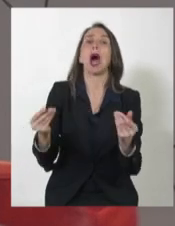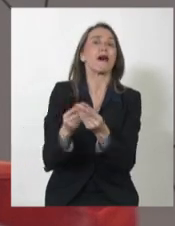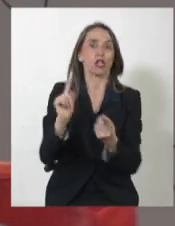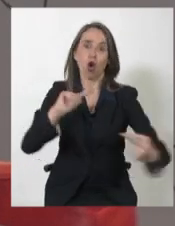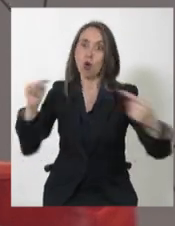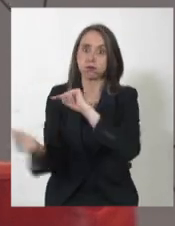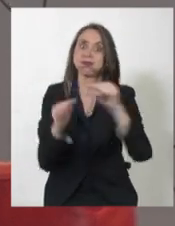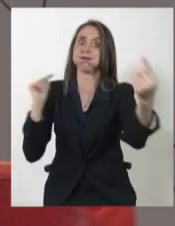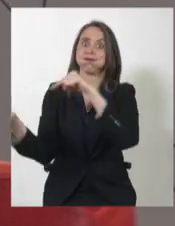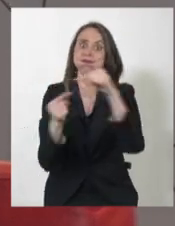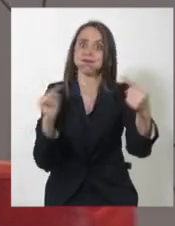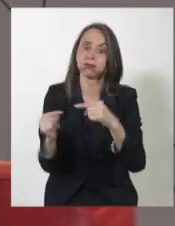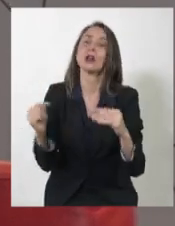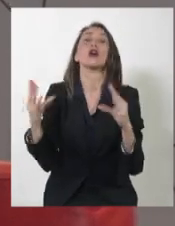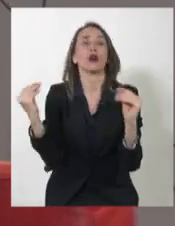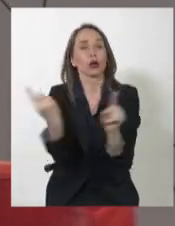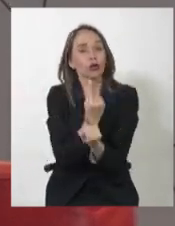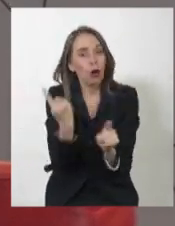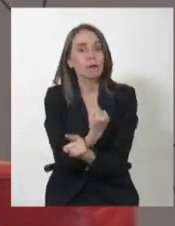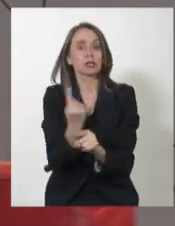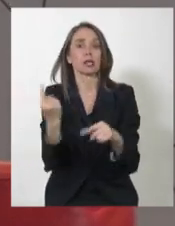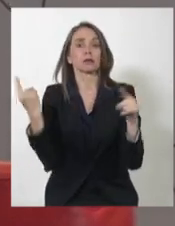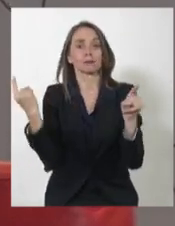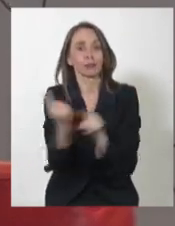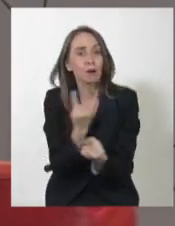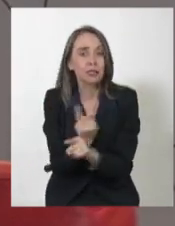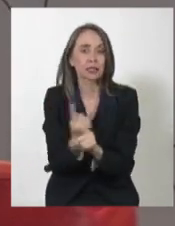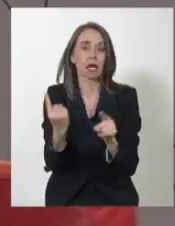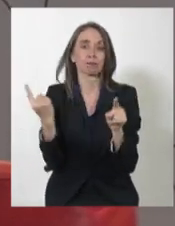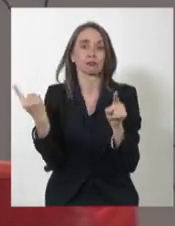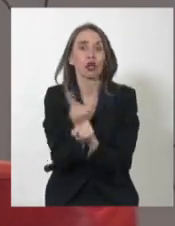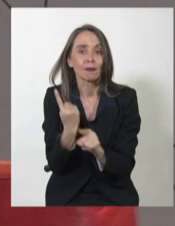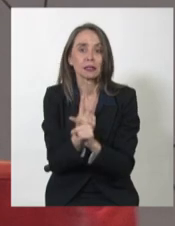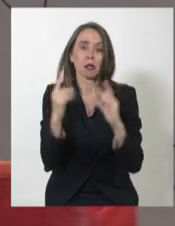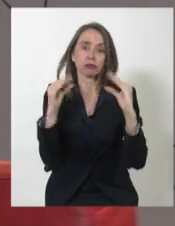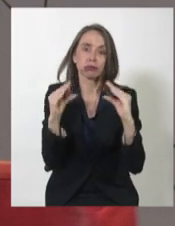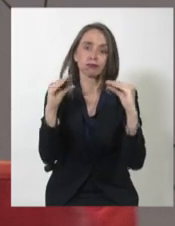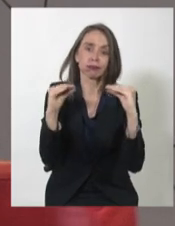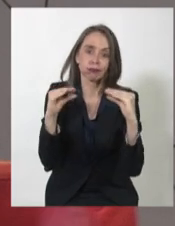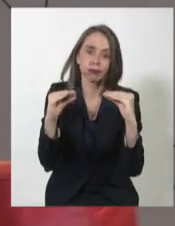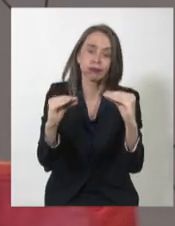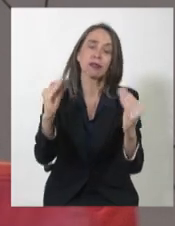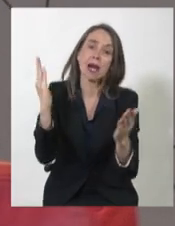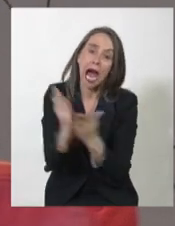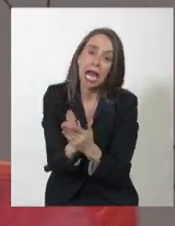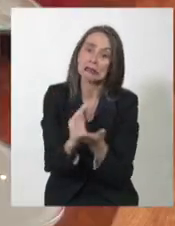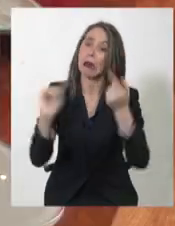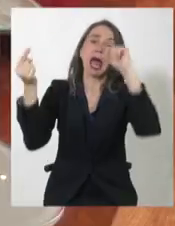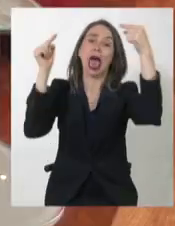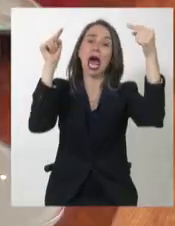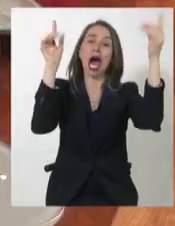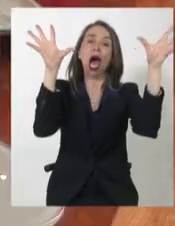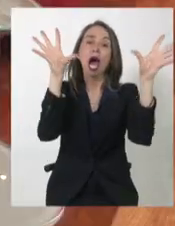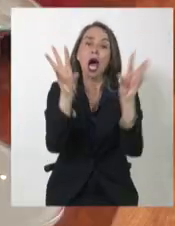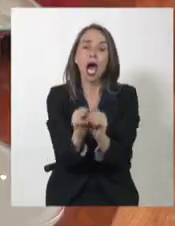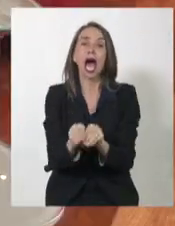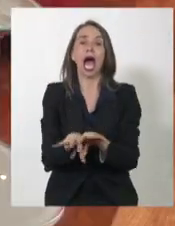qué es lo que hay que hacer? Conversar, conversar y conversar hasta que se llegue a un acuerdo. Y yo, me está tocando salir mucho